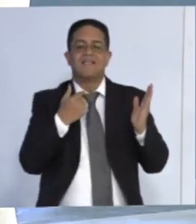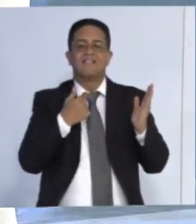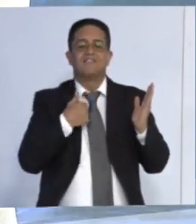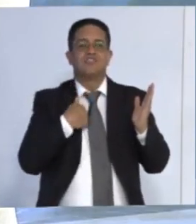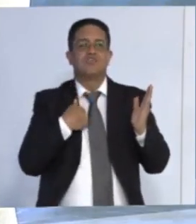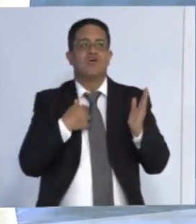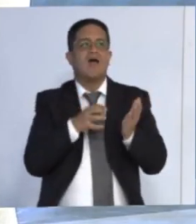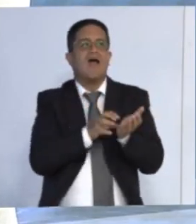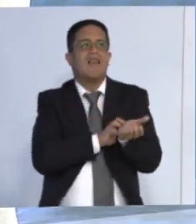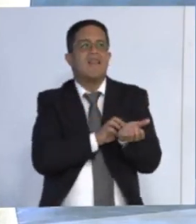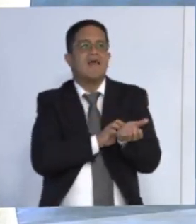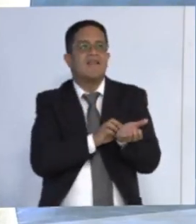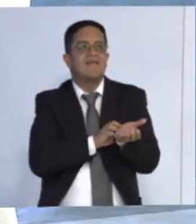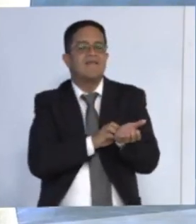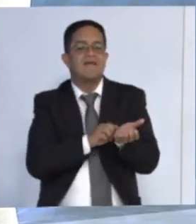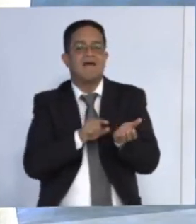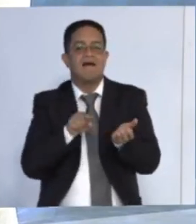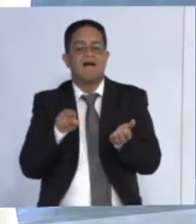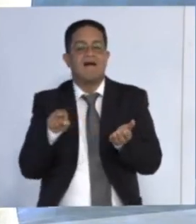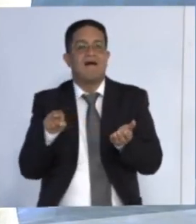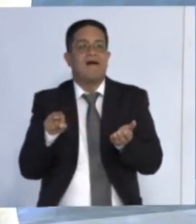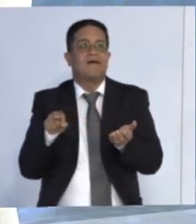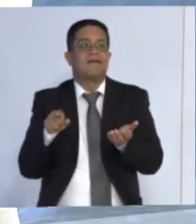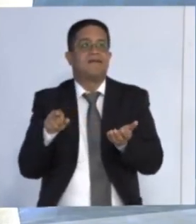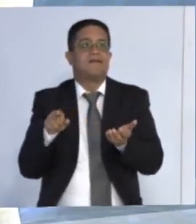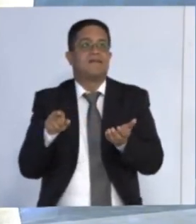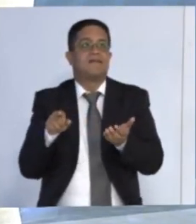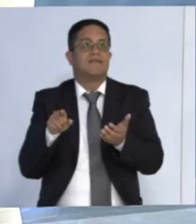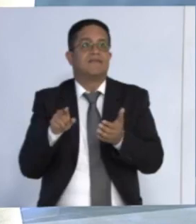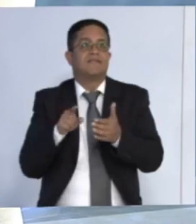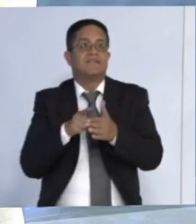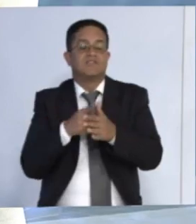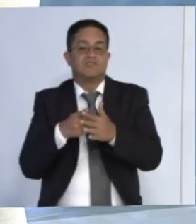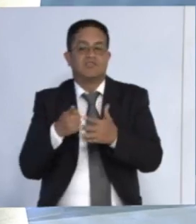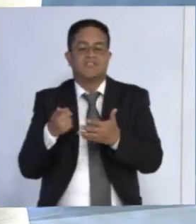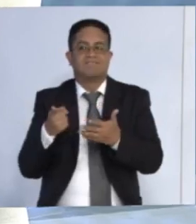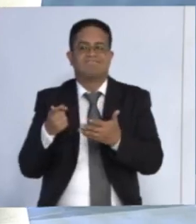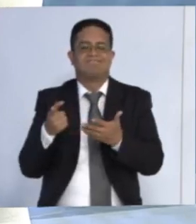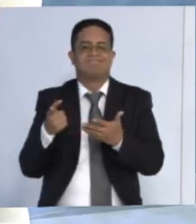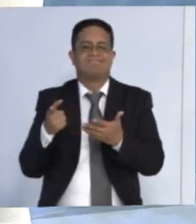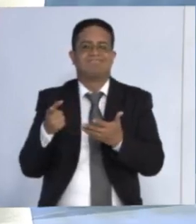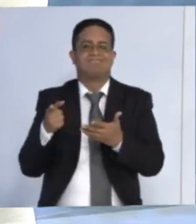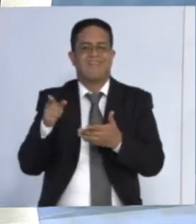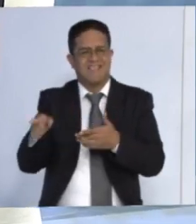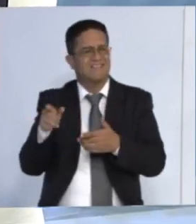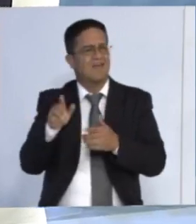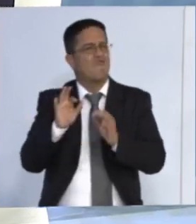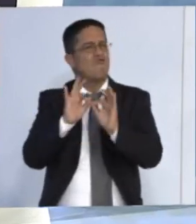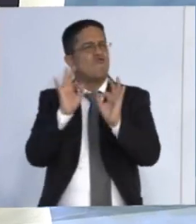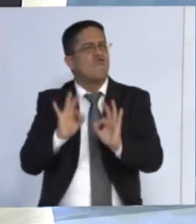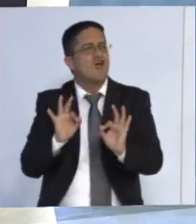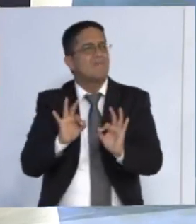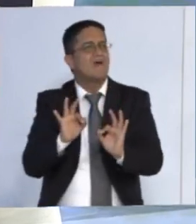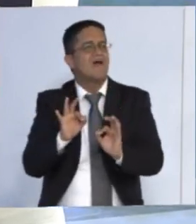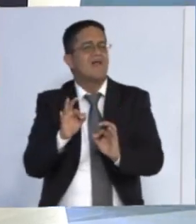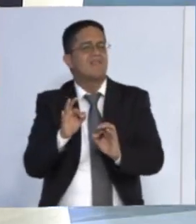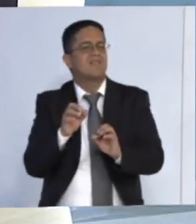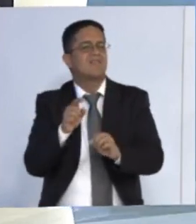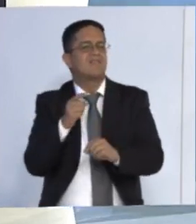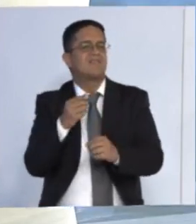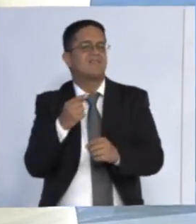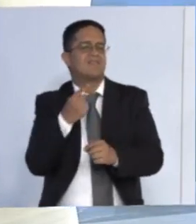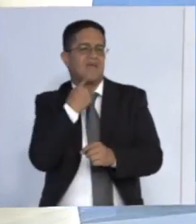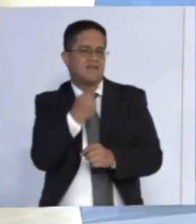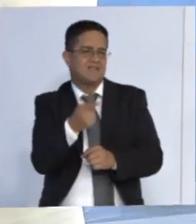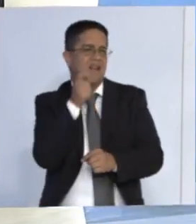AINES. Esto es muy delicado y cargo conmigo una placa para cualquier accidente. Esto también es una forma de decirle al mundo: soy